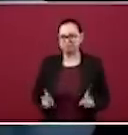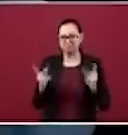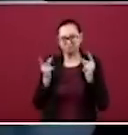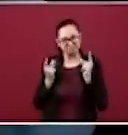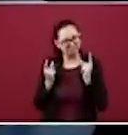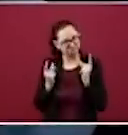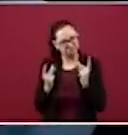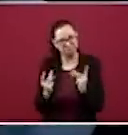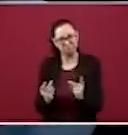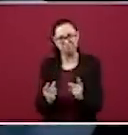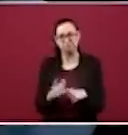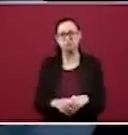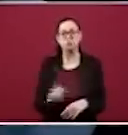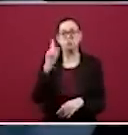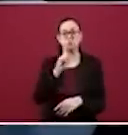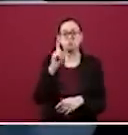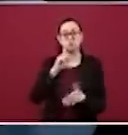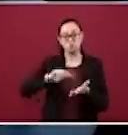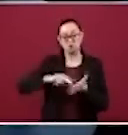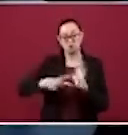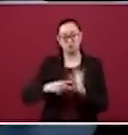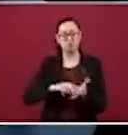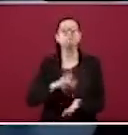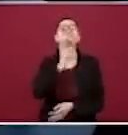Una ingeniera petrolera,